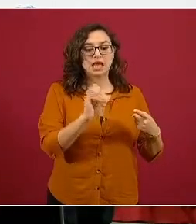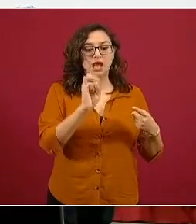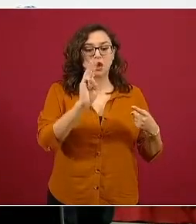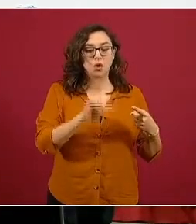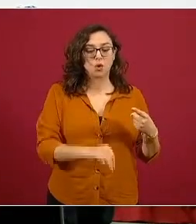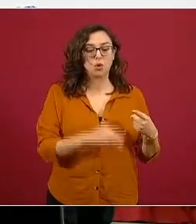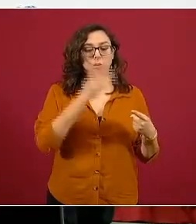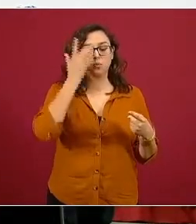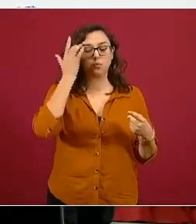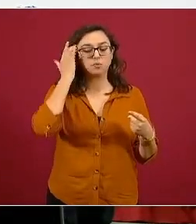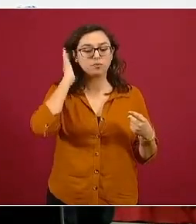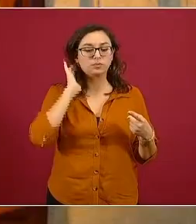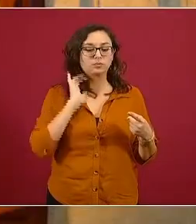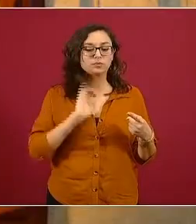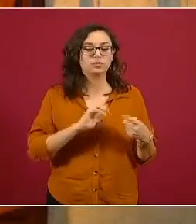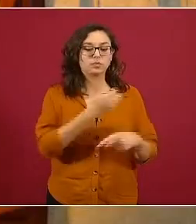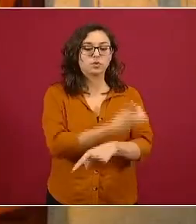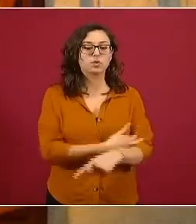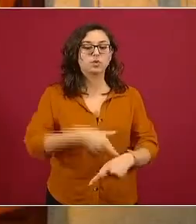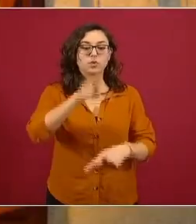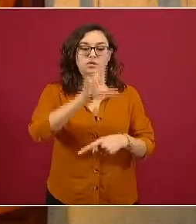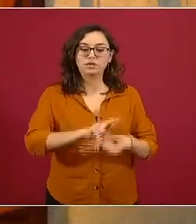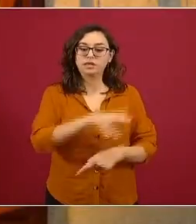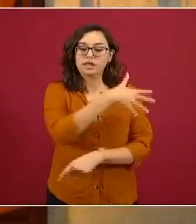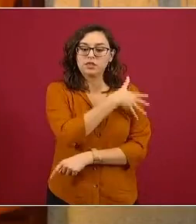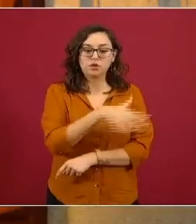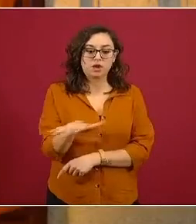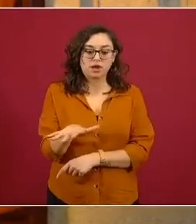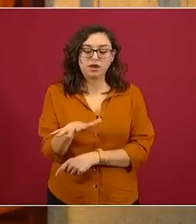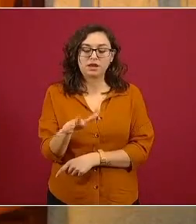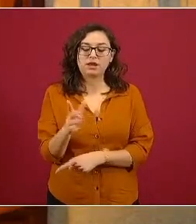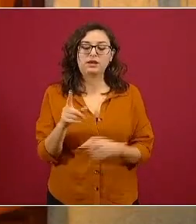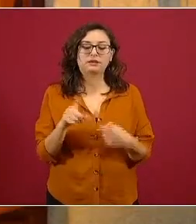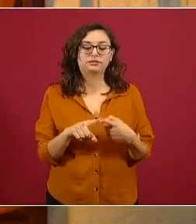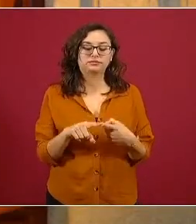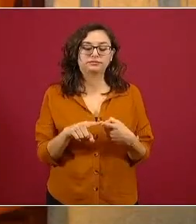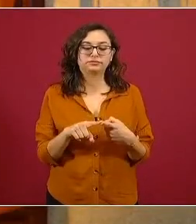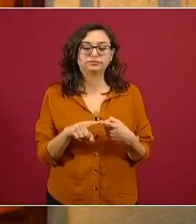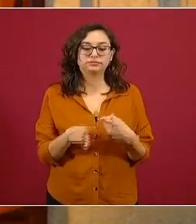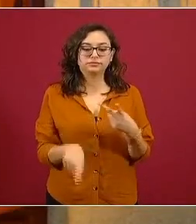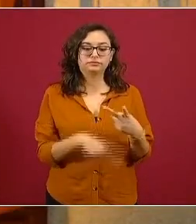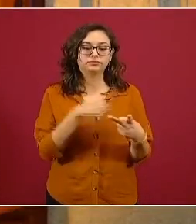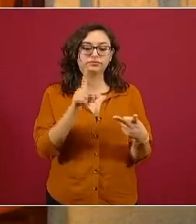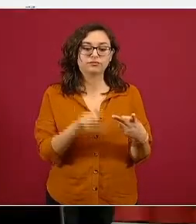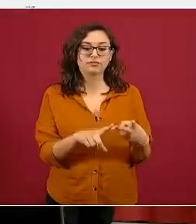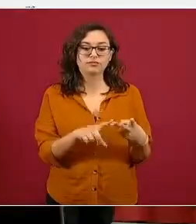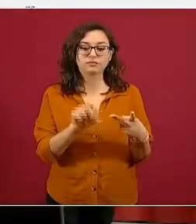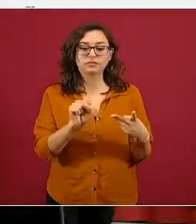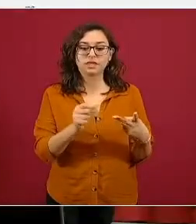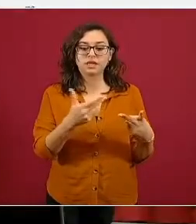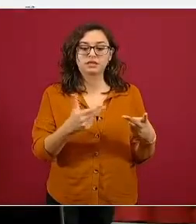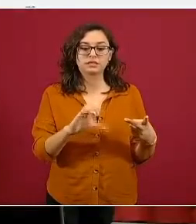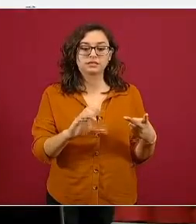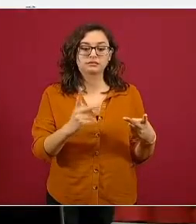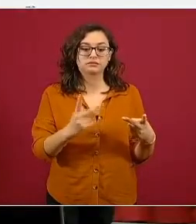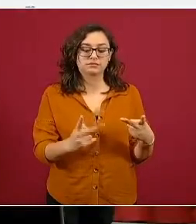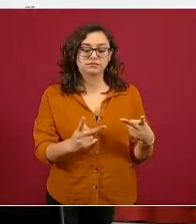que actúa como coordinador general del Buen Fin, la Secretaría de Hacienda,